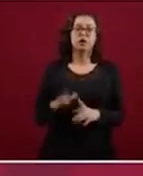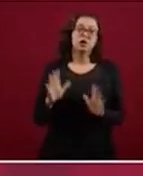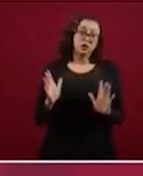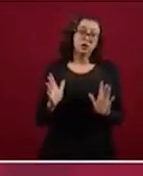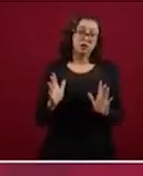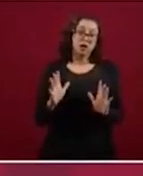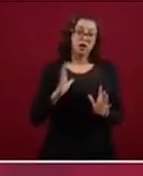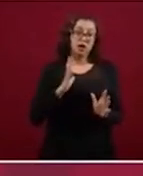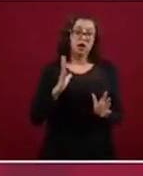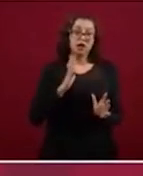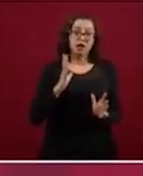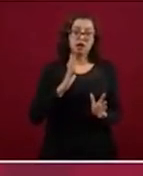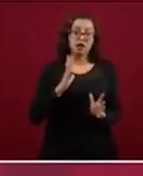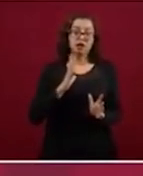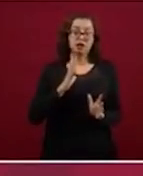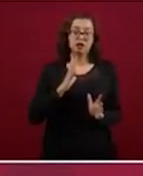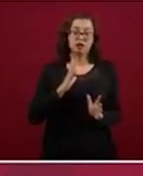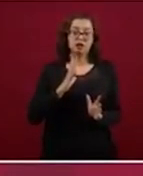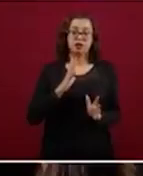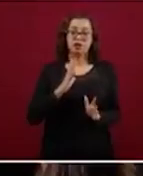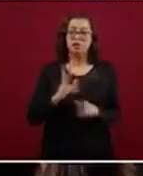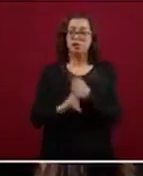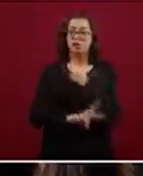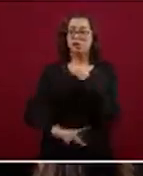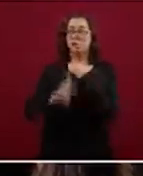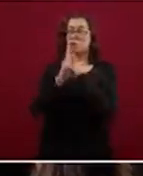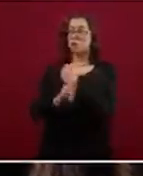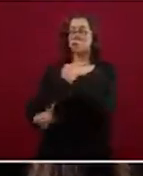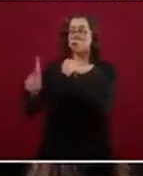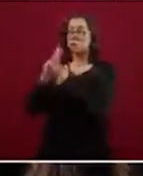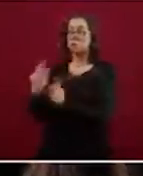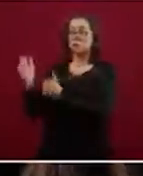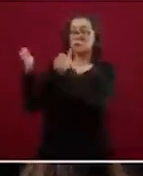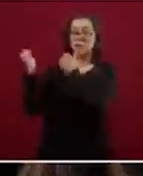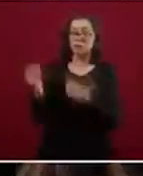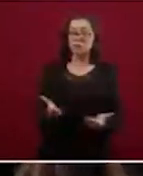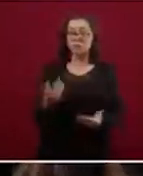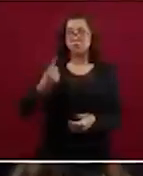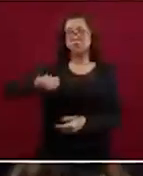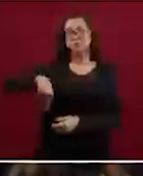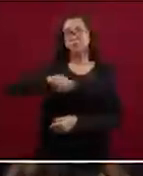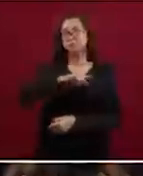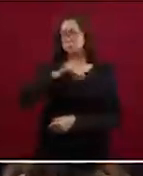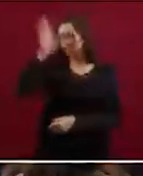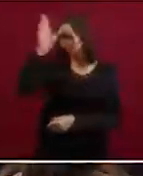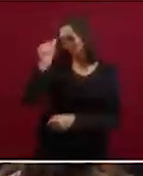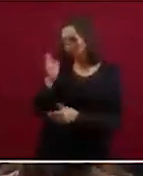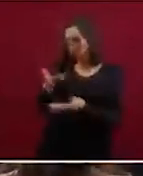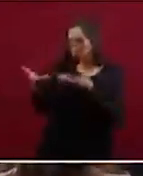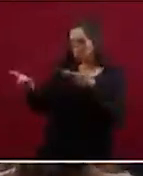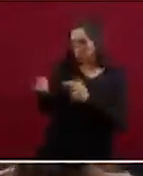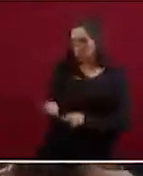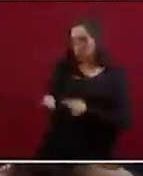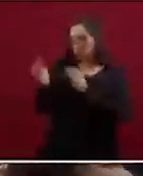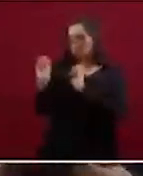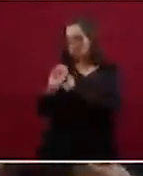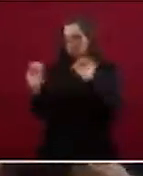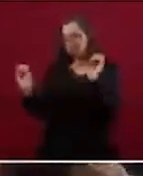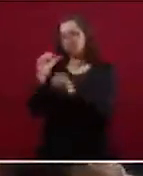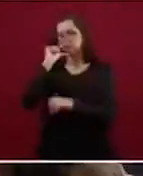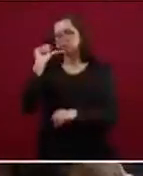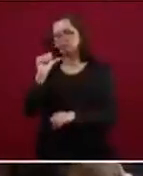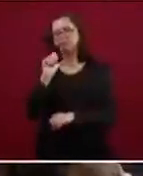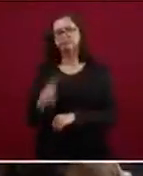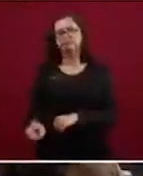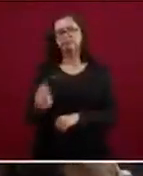de aquellos importadores de países con los que no tenemos tratado entonces no solamente se trata simplemente